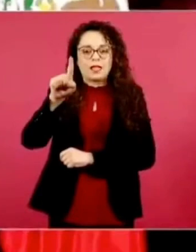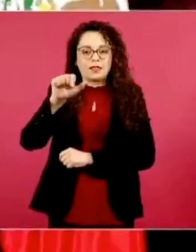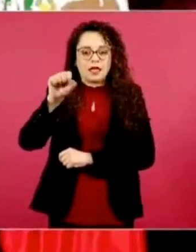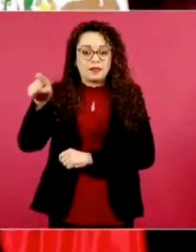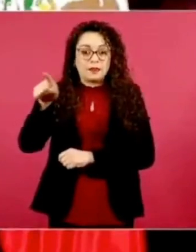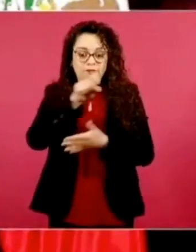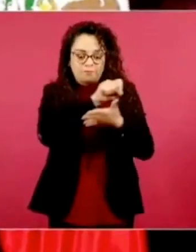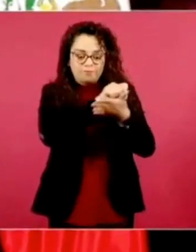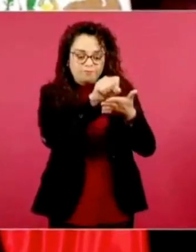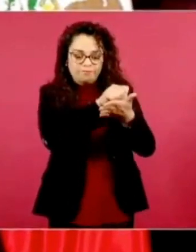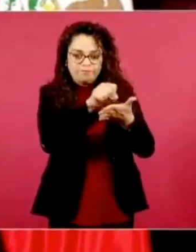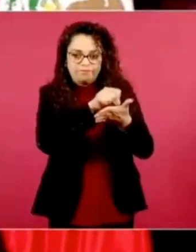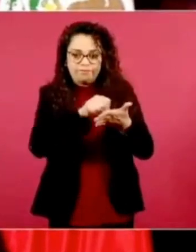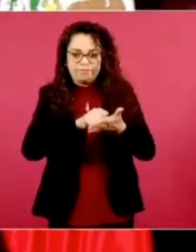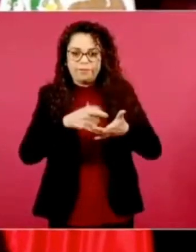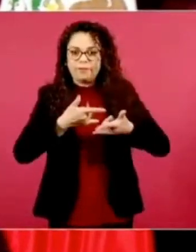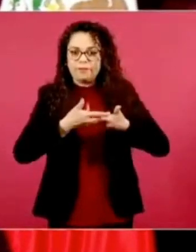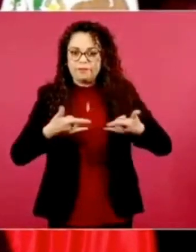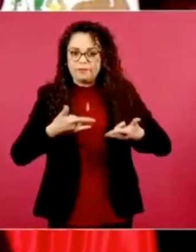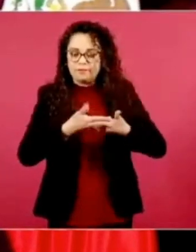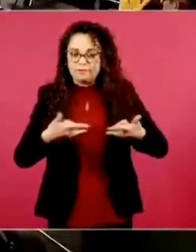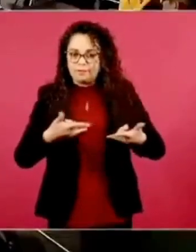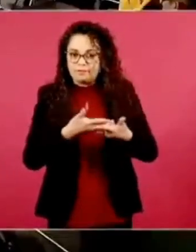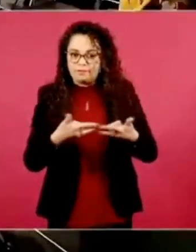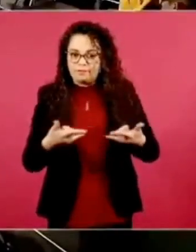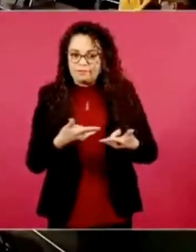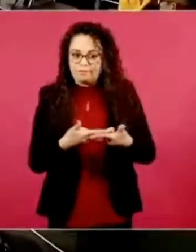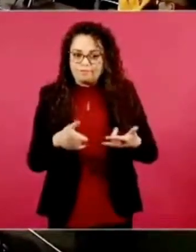porfirista de Chihuahua,